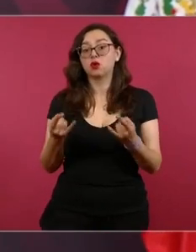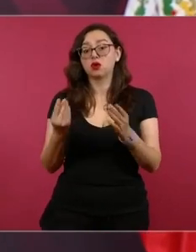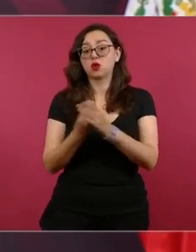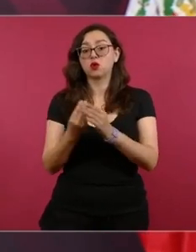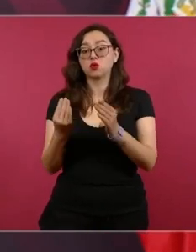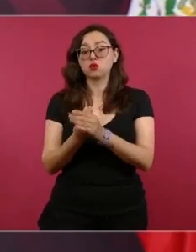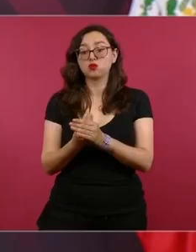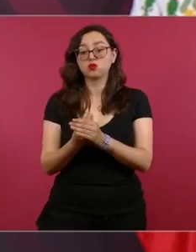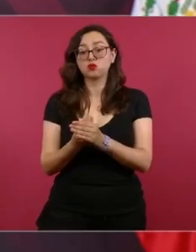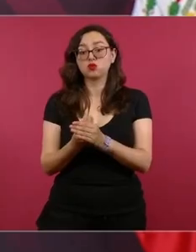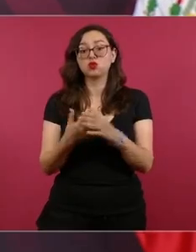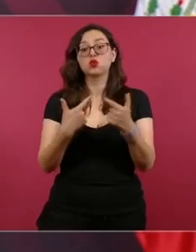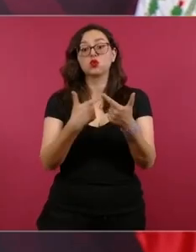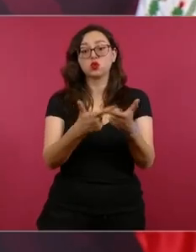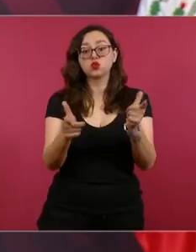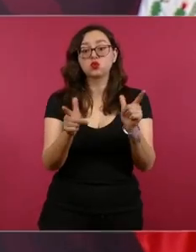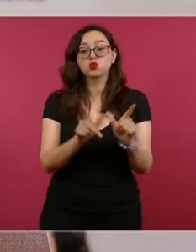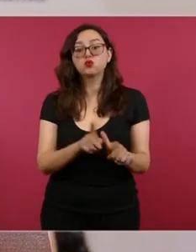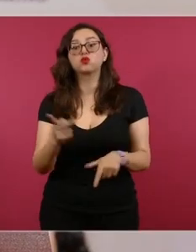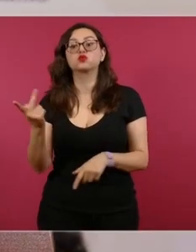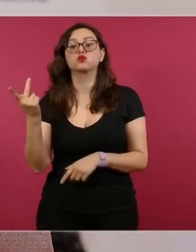Partidos Políticos y Grupos de Presión.